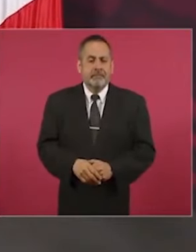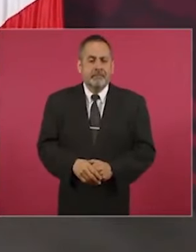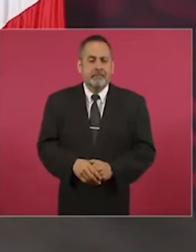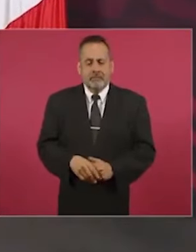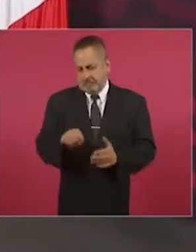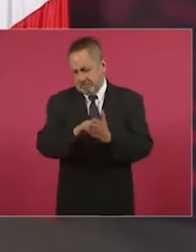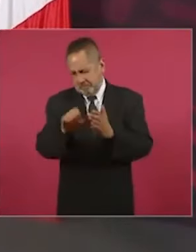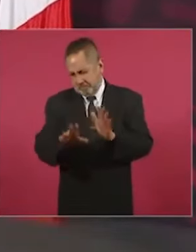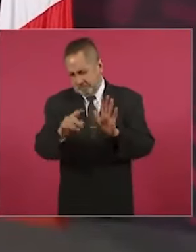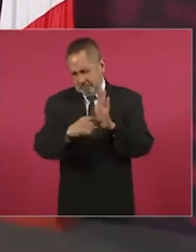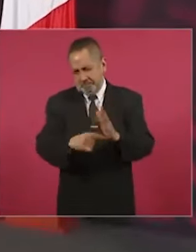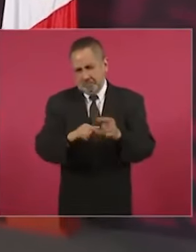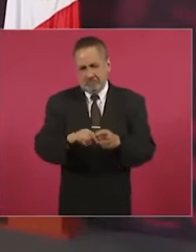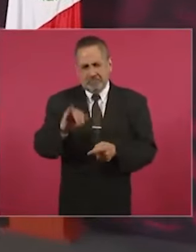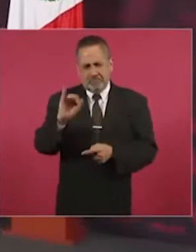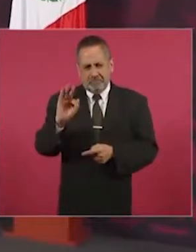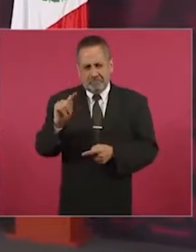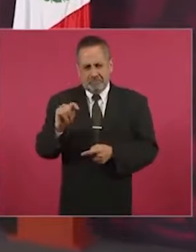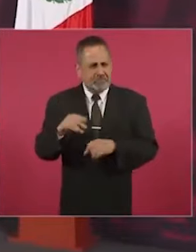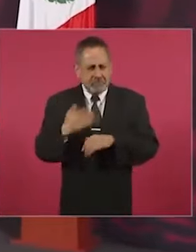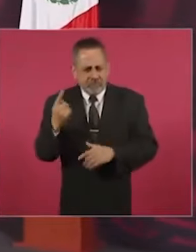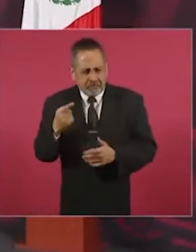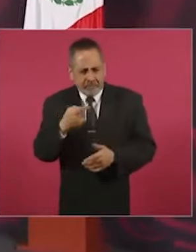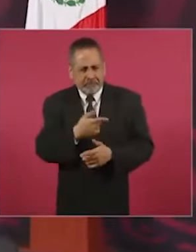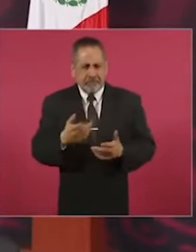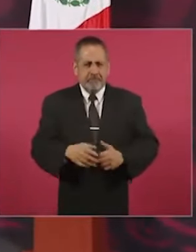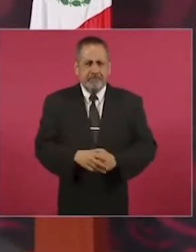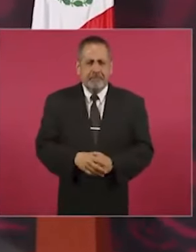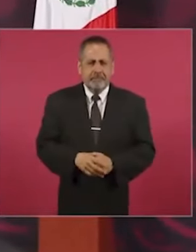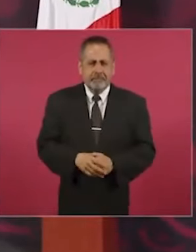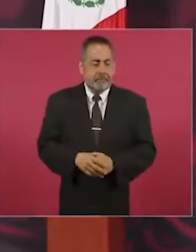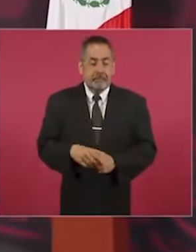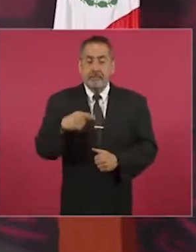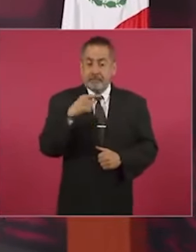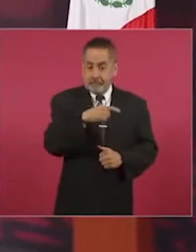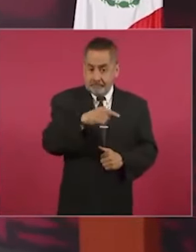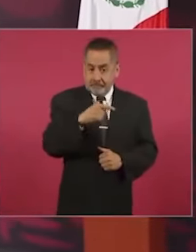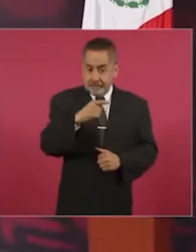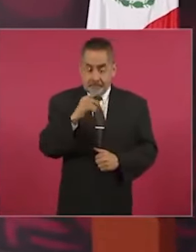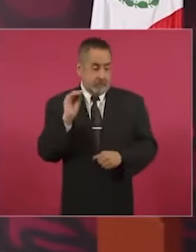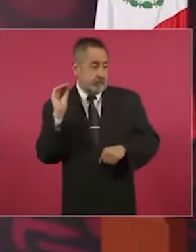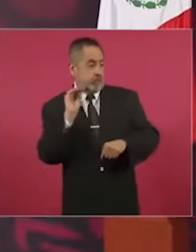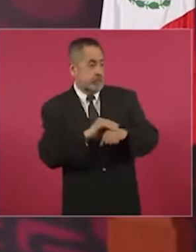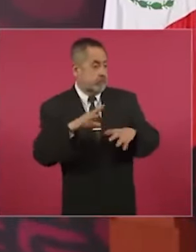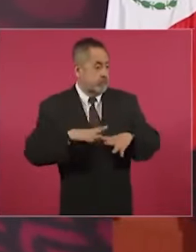Por ejemplo, esa, ¿por qué esa? ¿Por qué se la crearon?